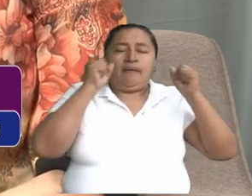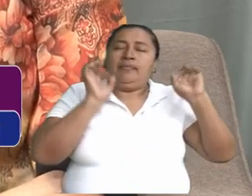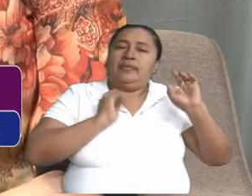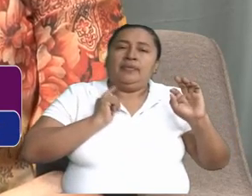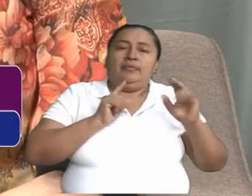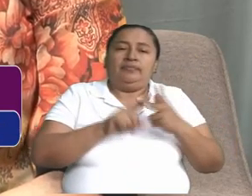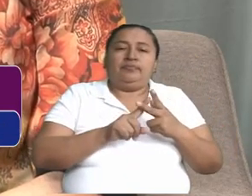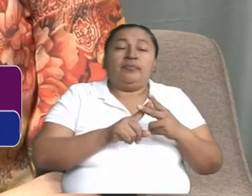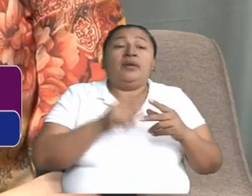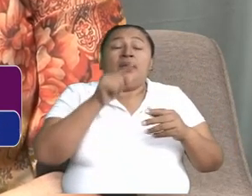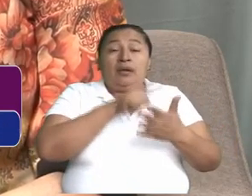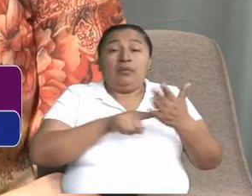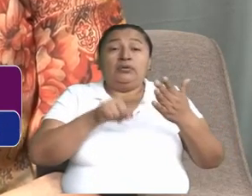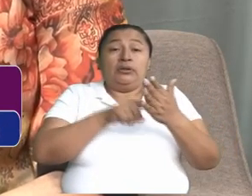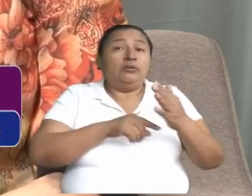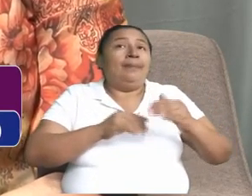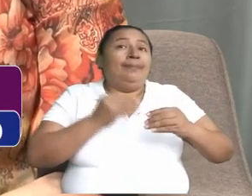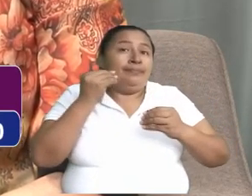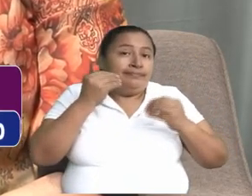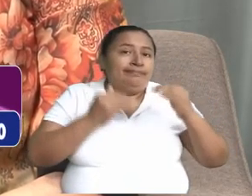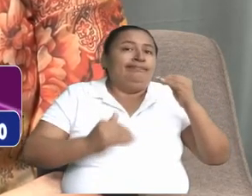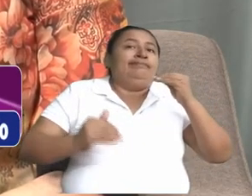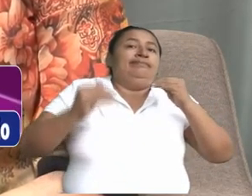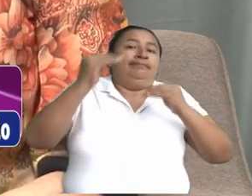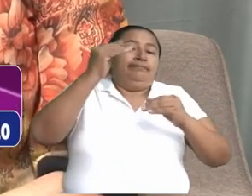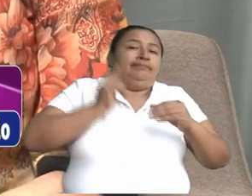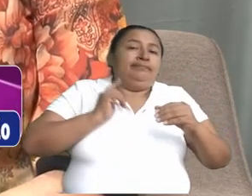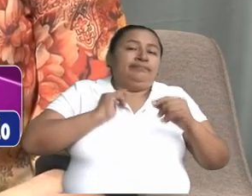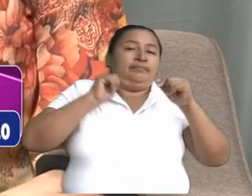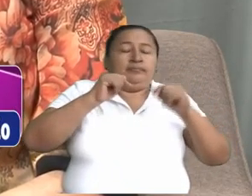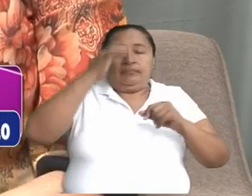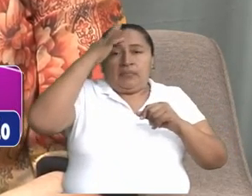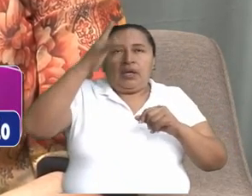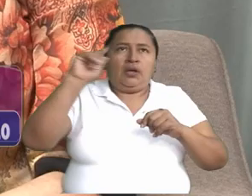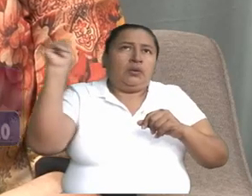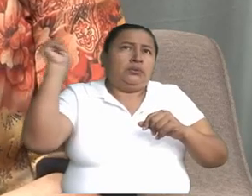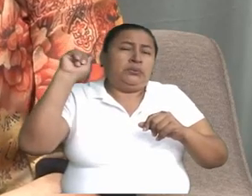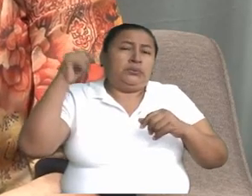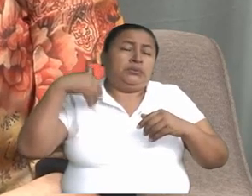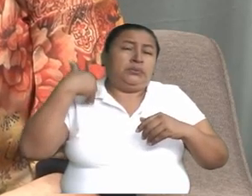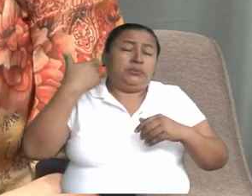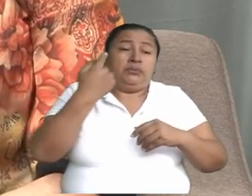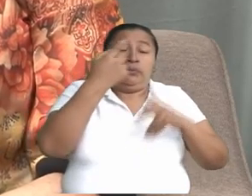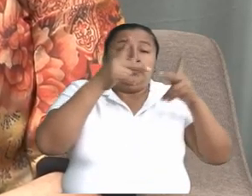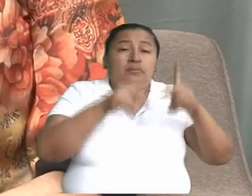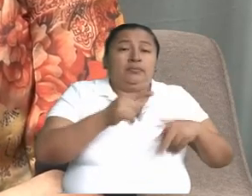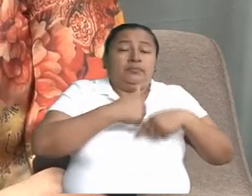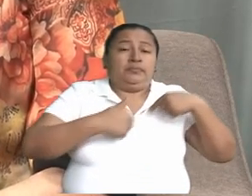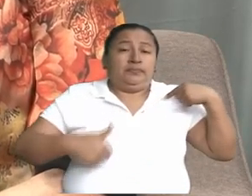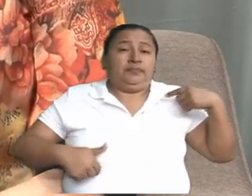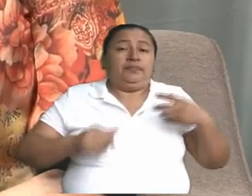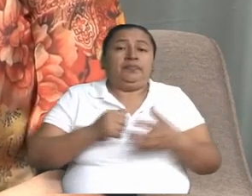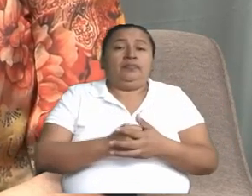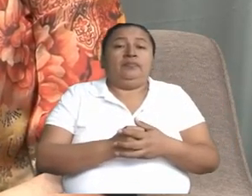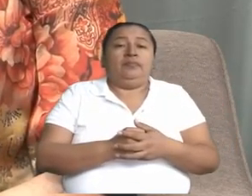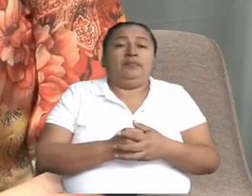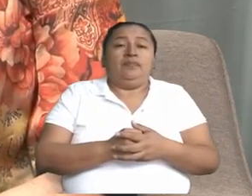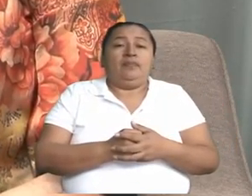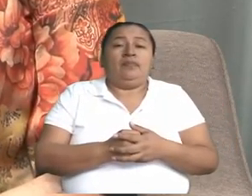Ha sido la votación más alta que ha tenido un candidato a la presidencia. Y en